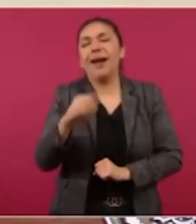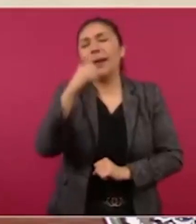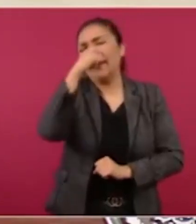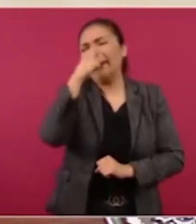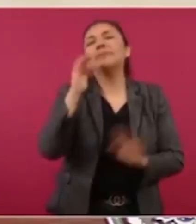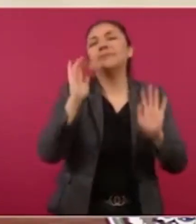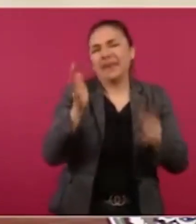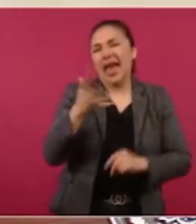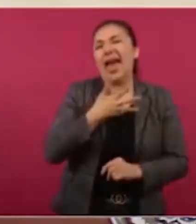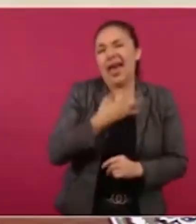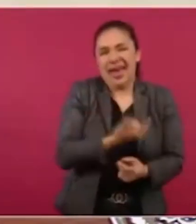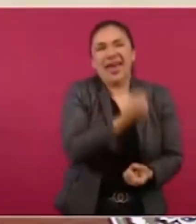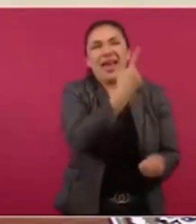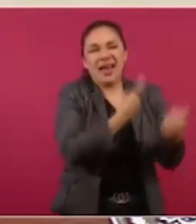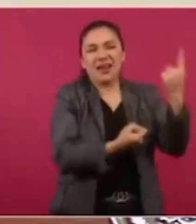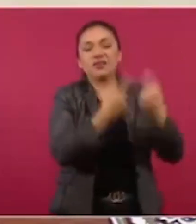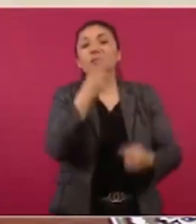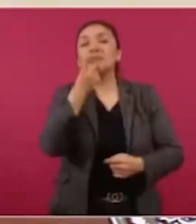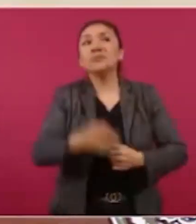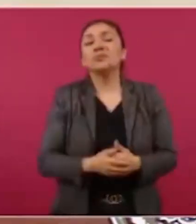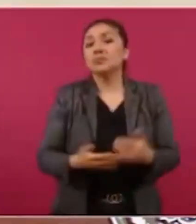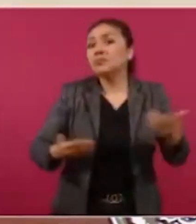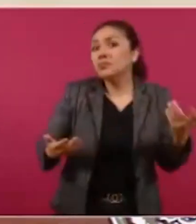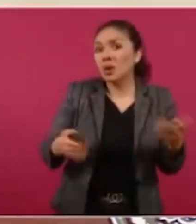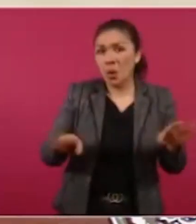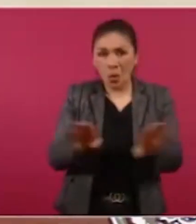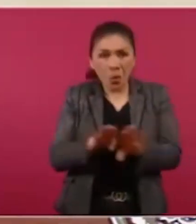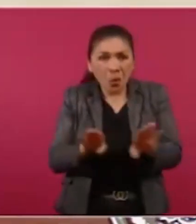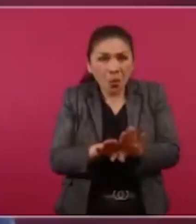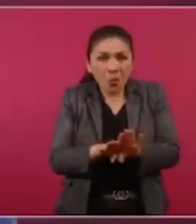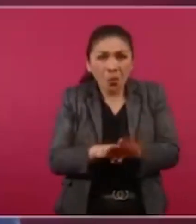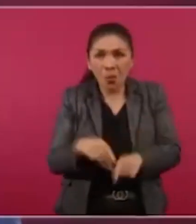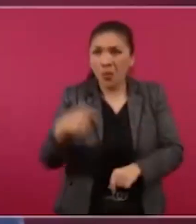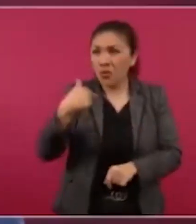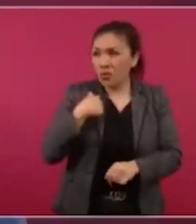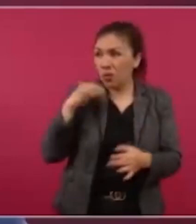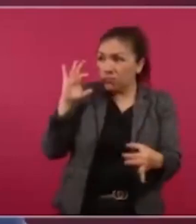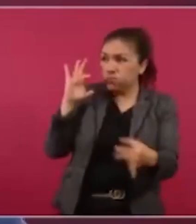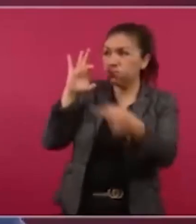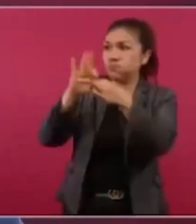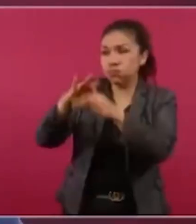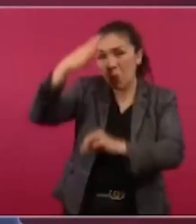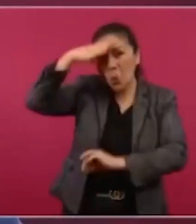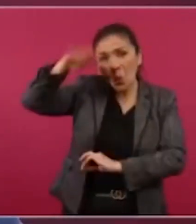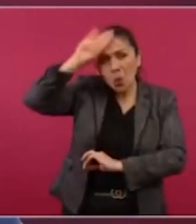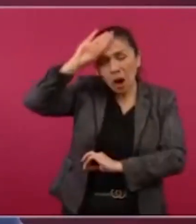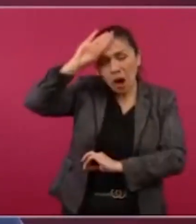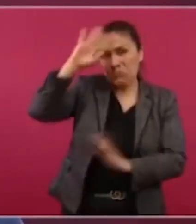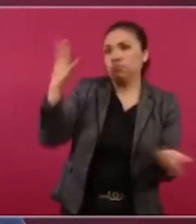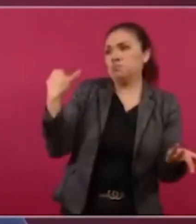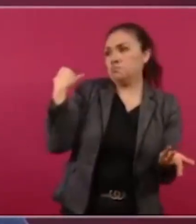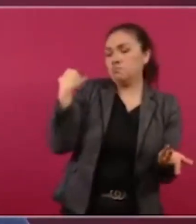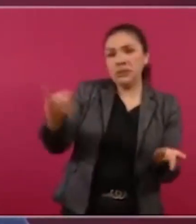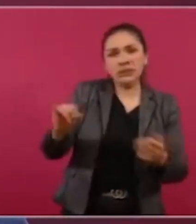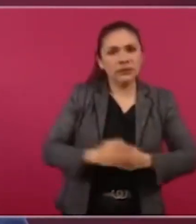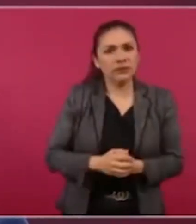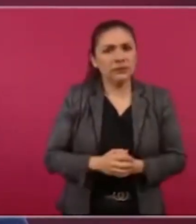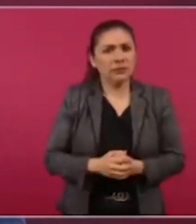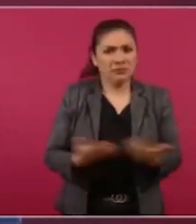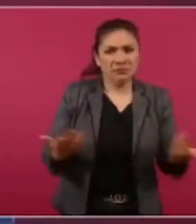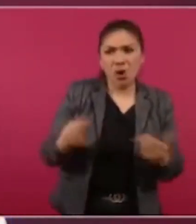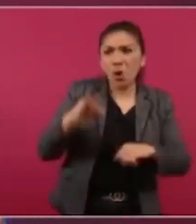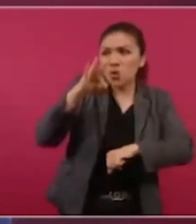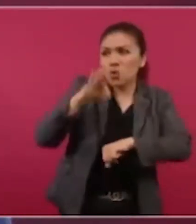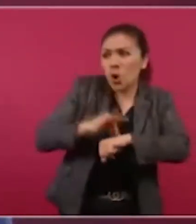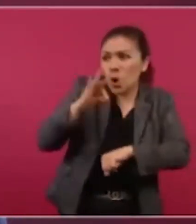Andrés Manuel López Obrador presidente de México resaltó la fortaleza de la economía mexicana en momentos de turbulencia financiera ocasionada por el